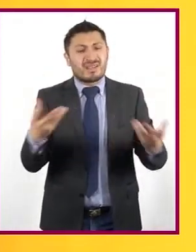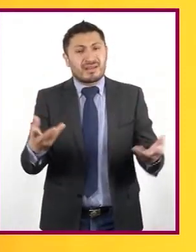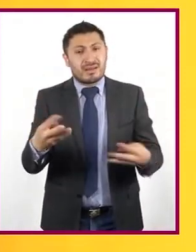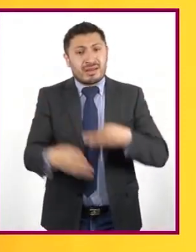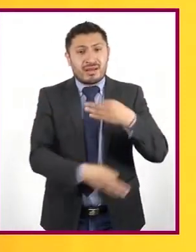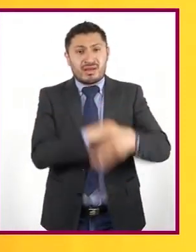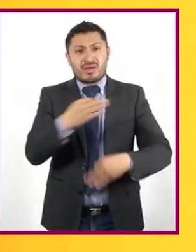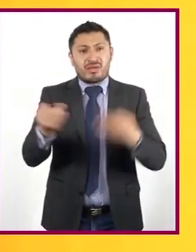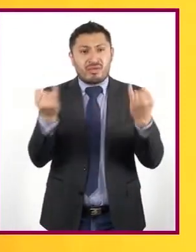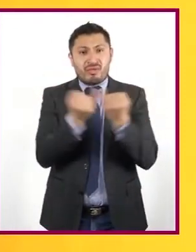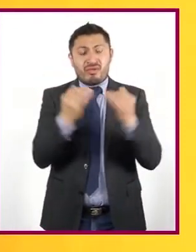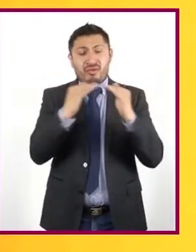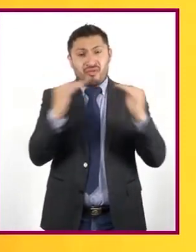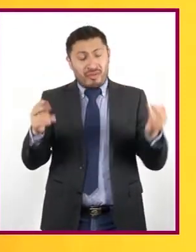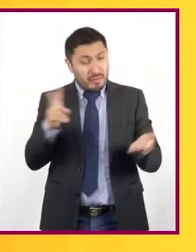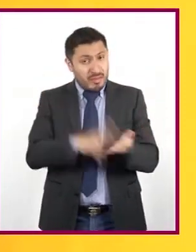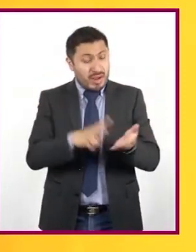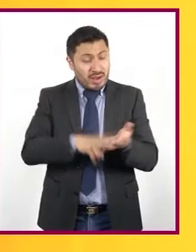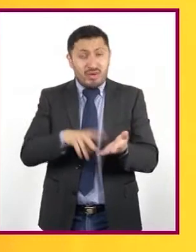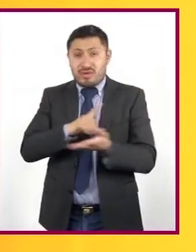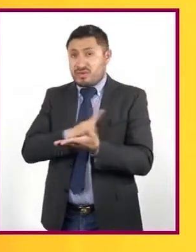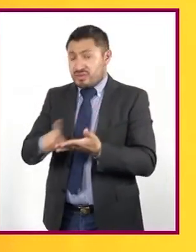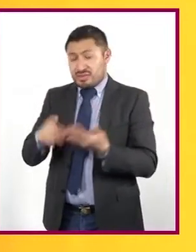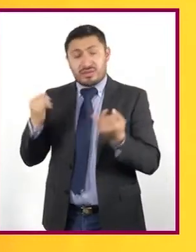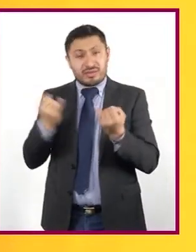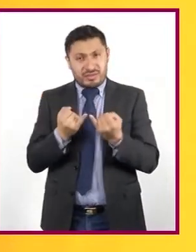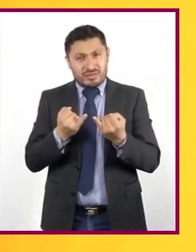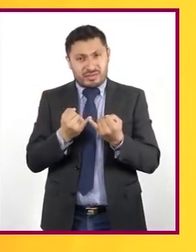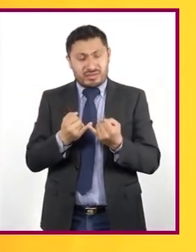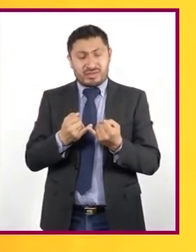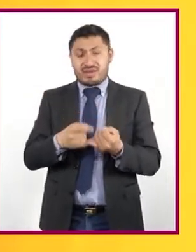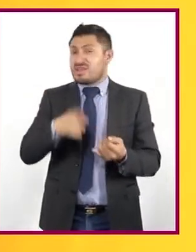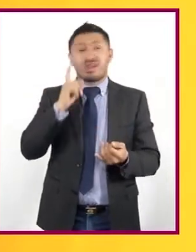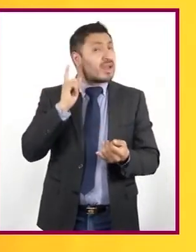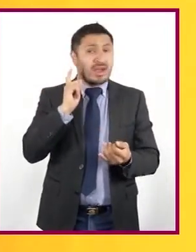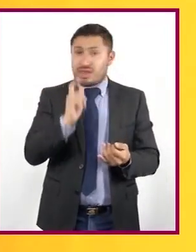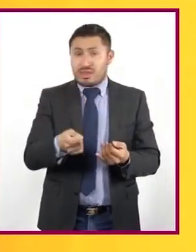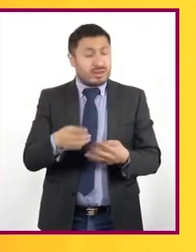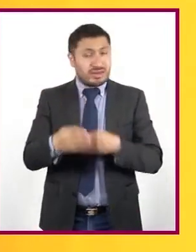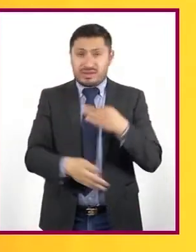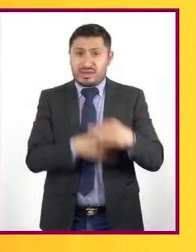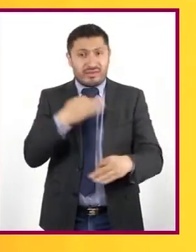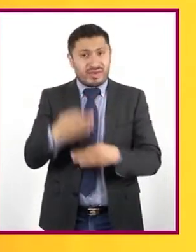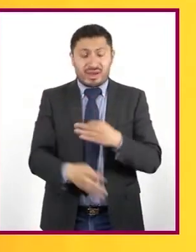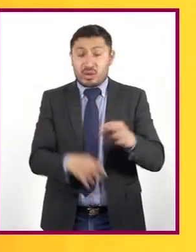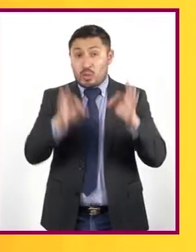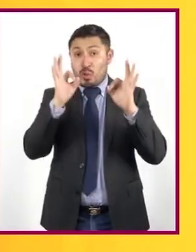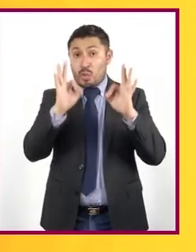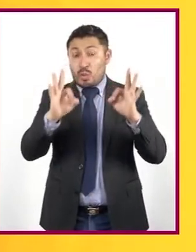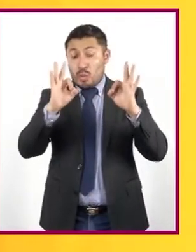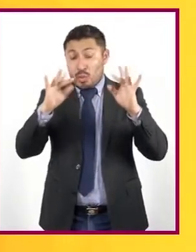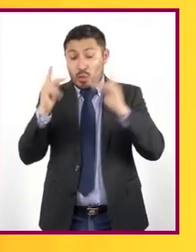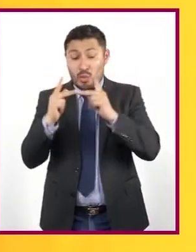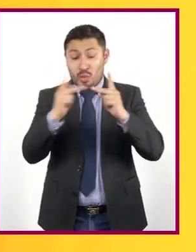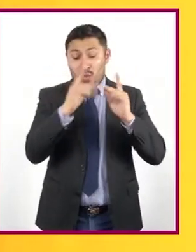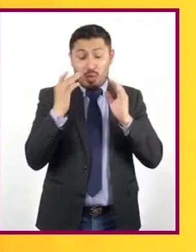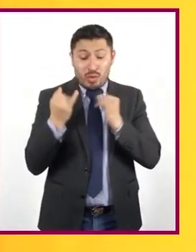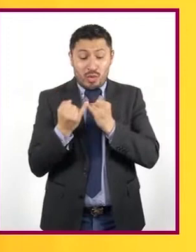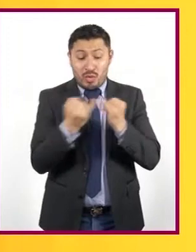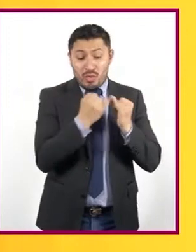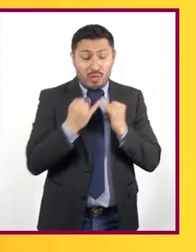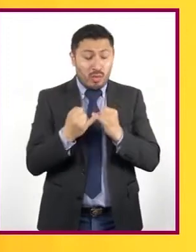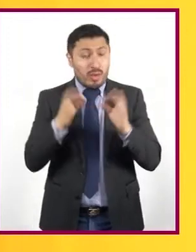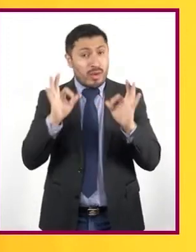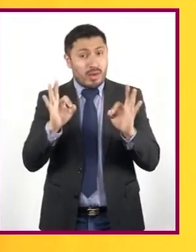somos iguales en valor y derecho. No significa que todas y todos seamos exactamente iguales. Es